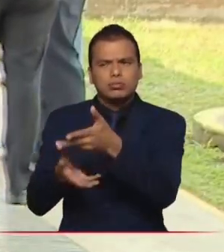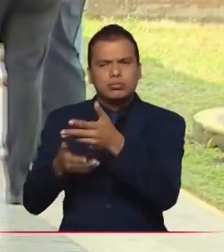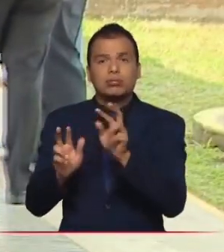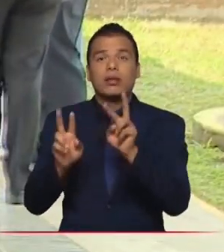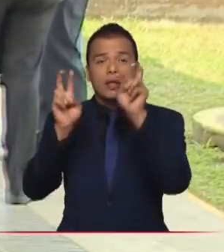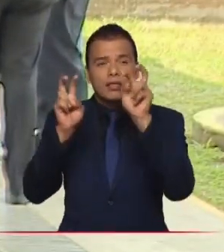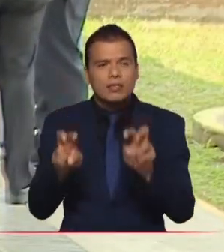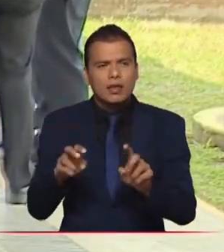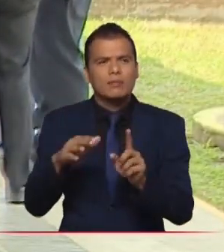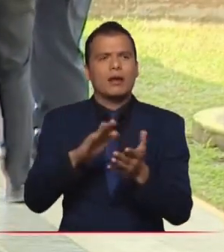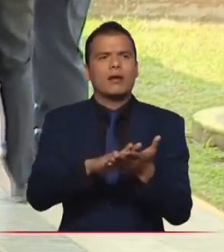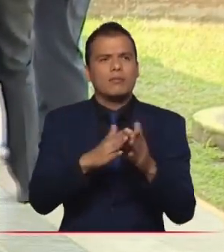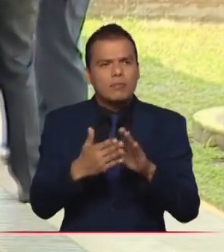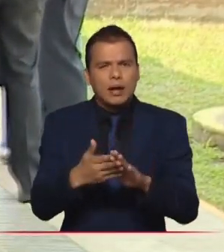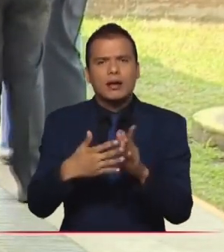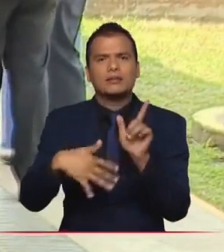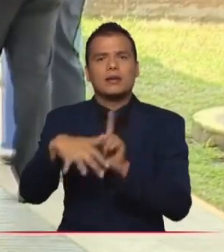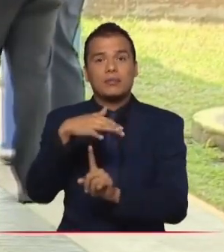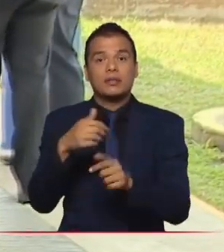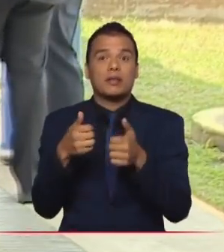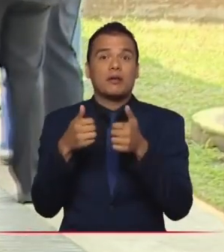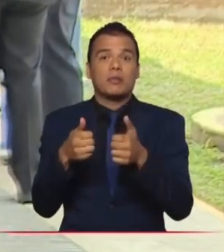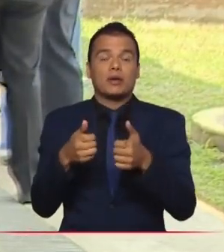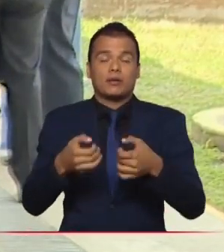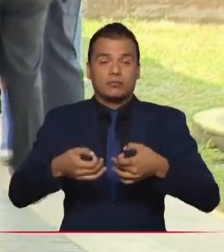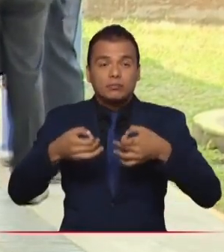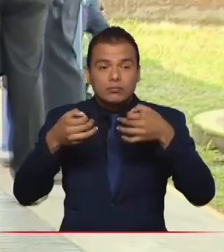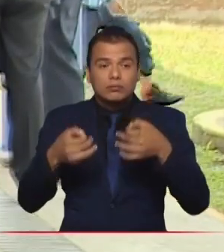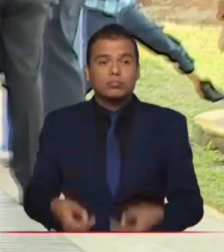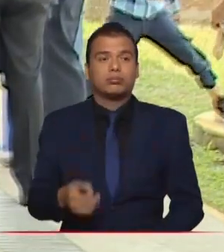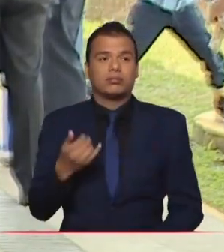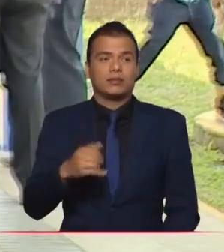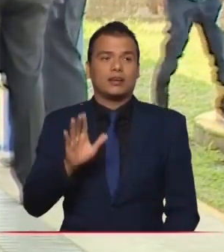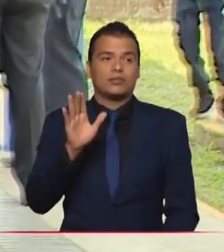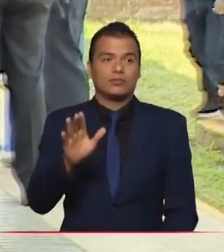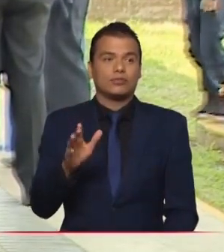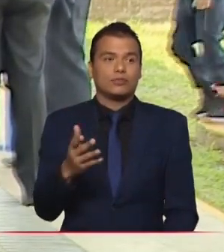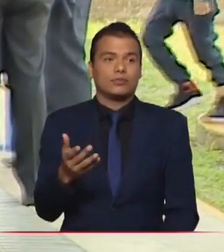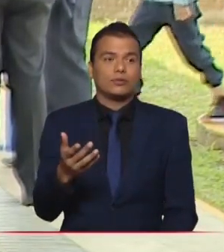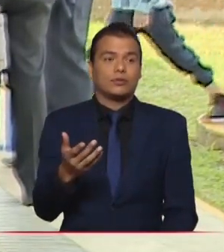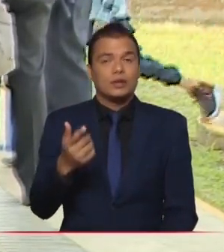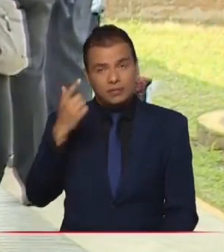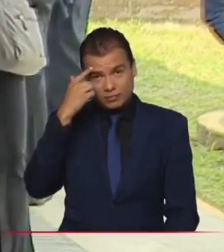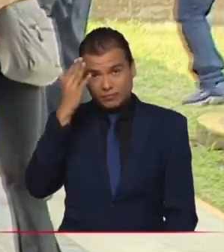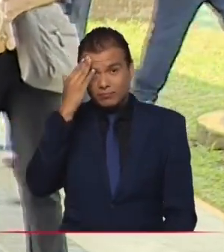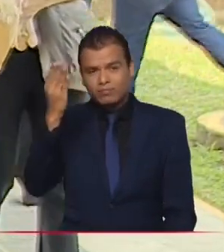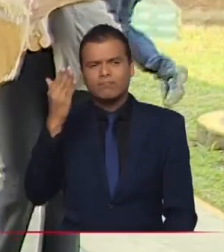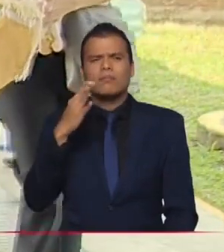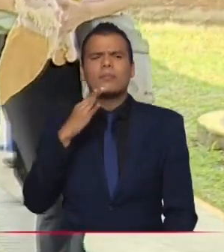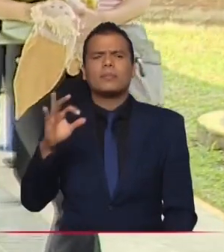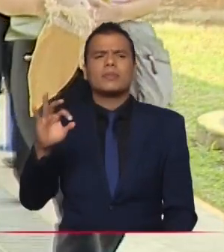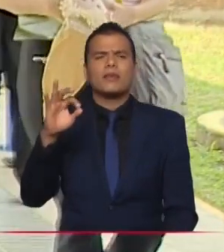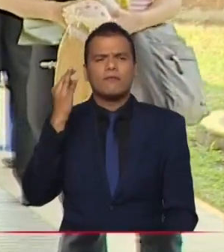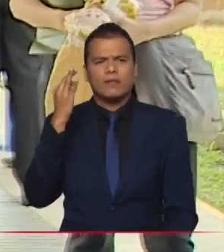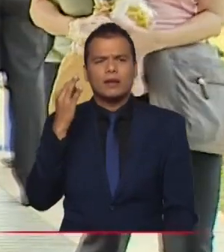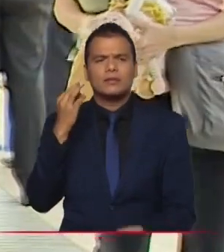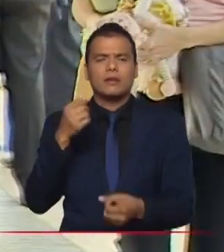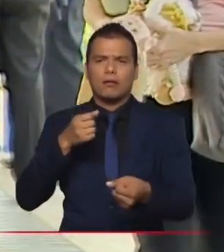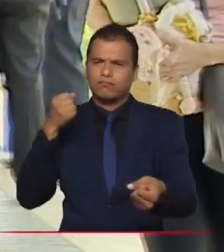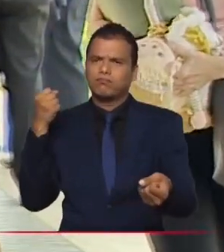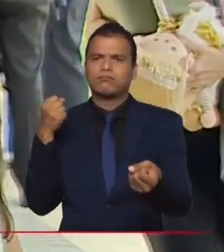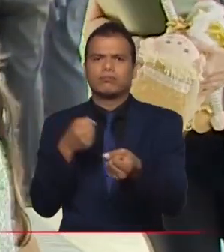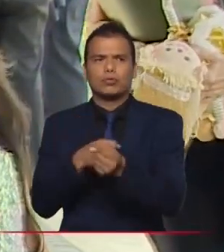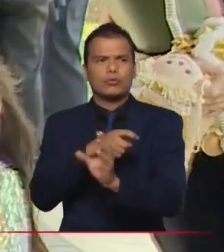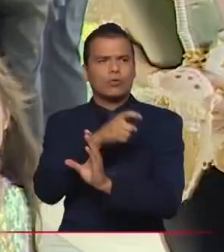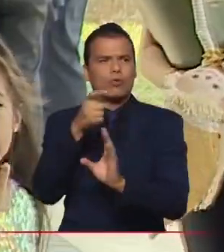lucha contra el cambio climático, como la preservación de la biodiversidad, y Francia apoya desde el inicio